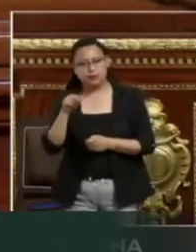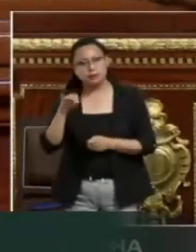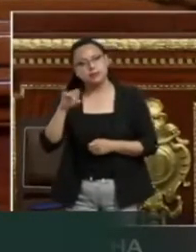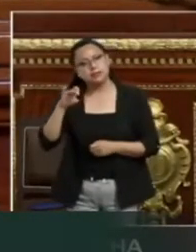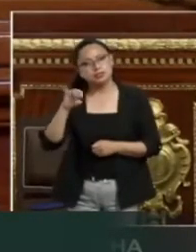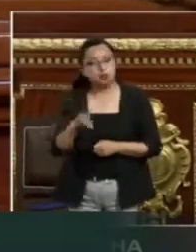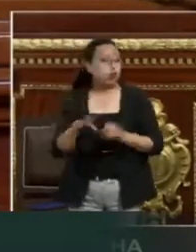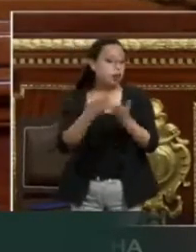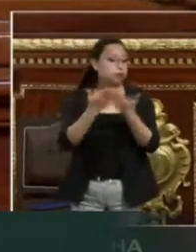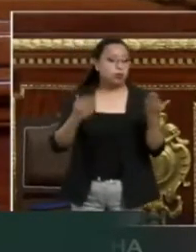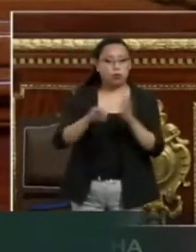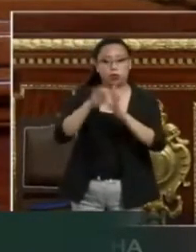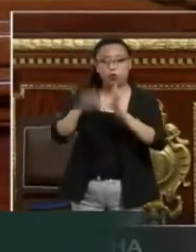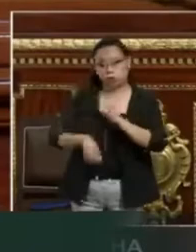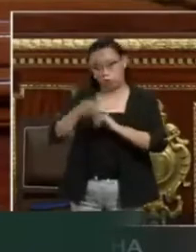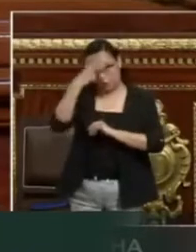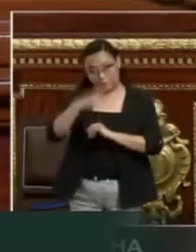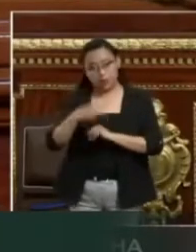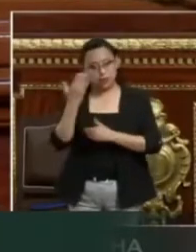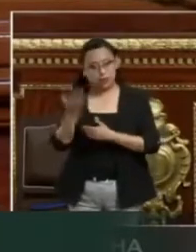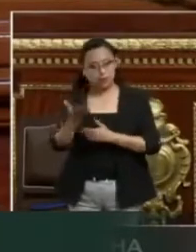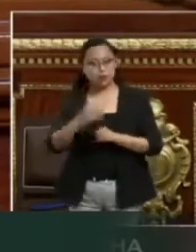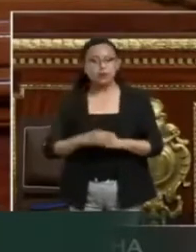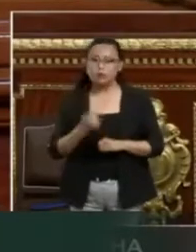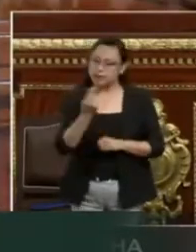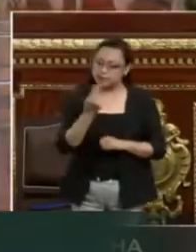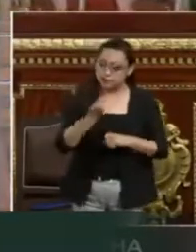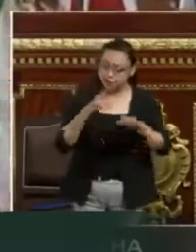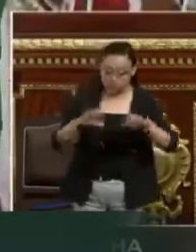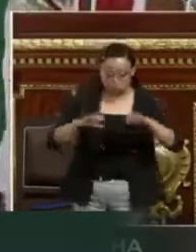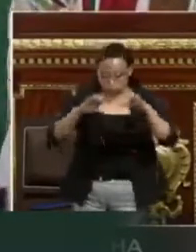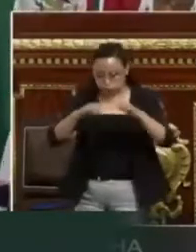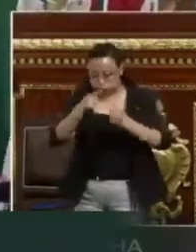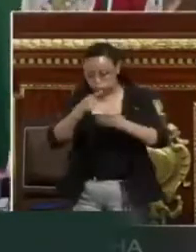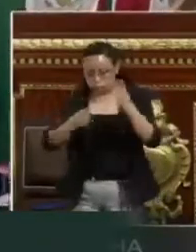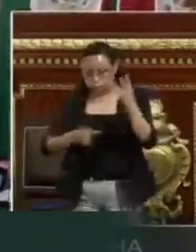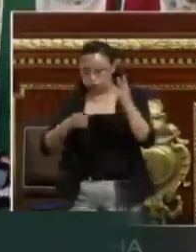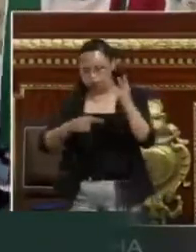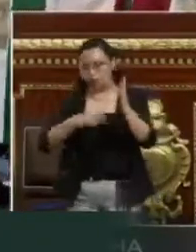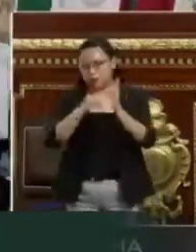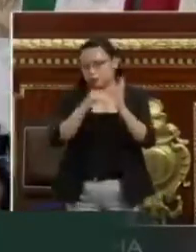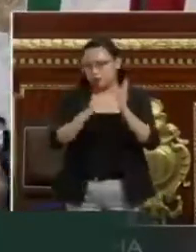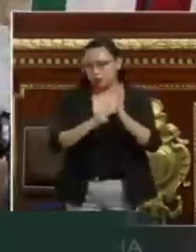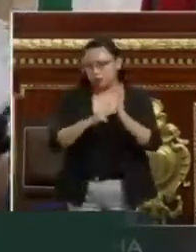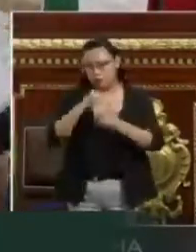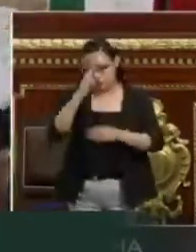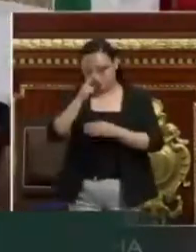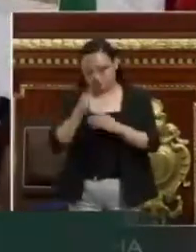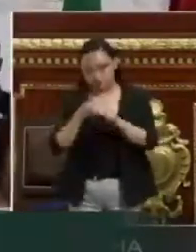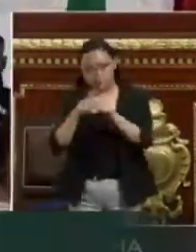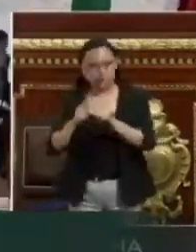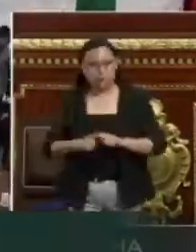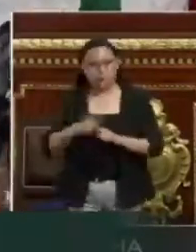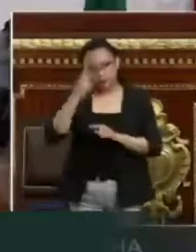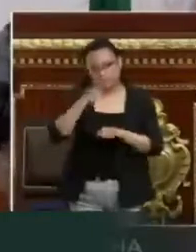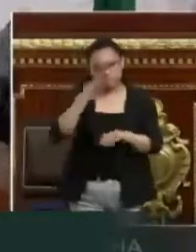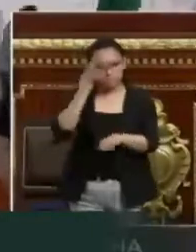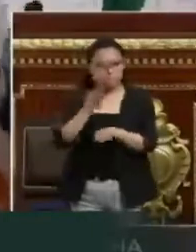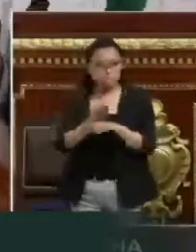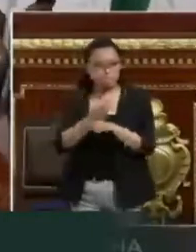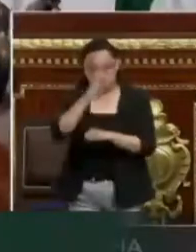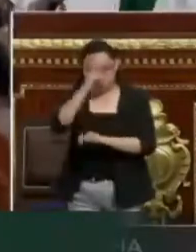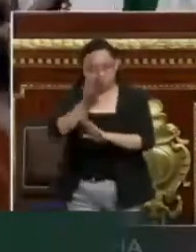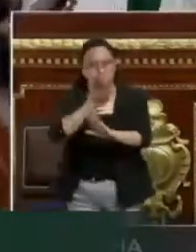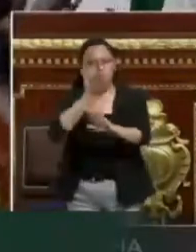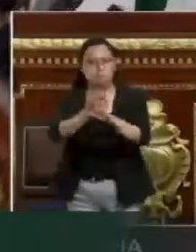proceso penal, además de que los integrantes de las llamadas barras deberán estar identificados mediante un mecanismo de credencialización. Esto para